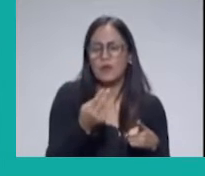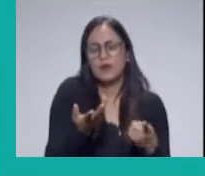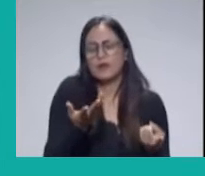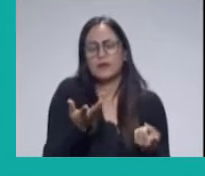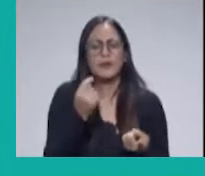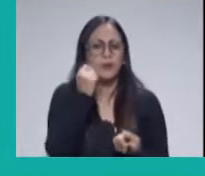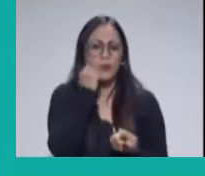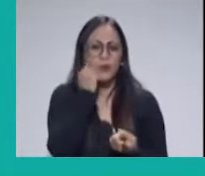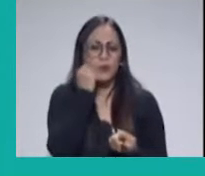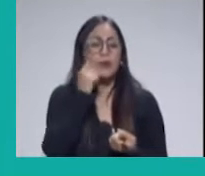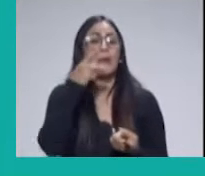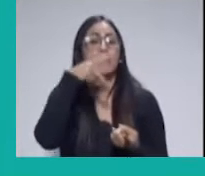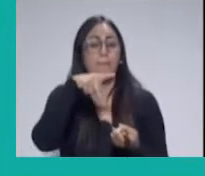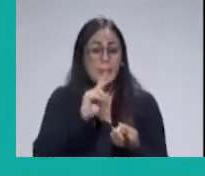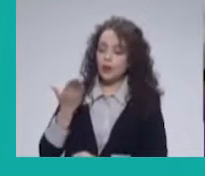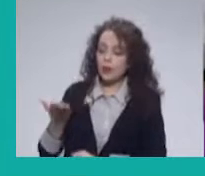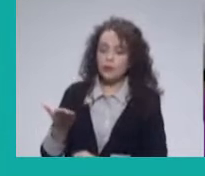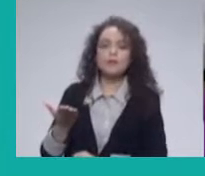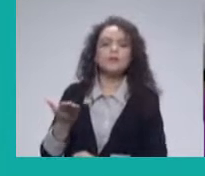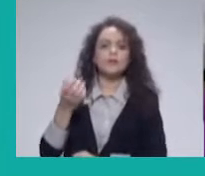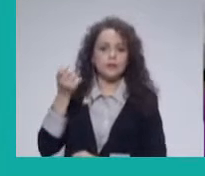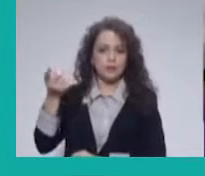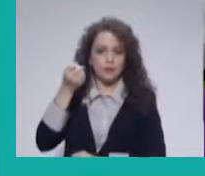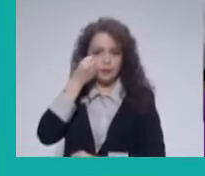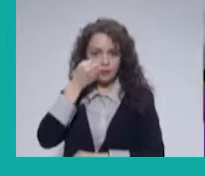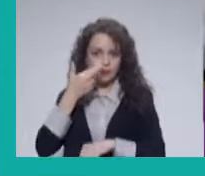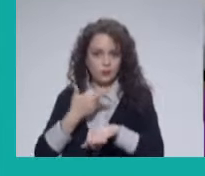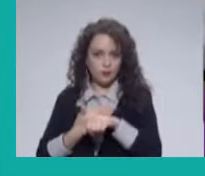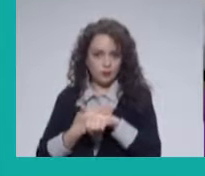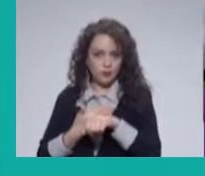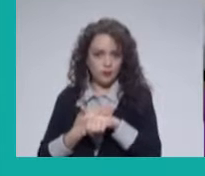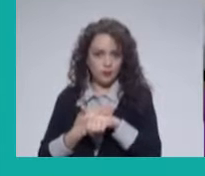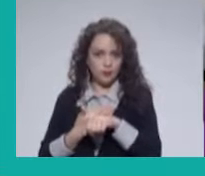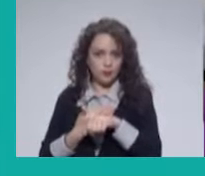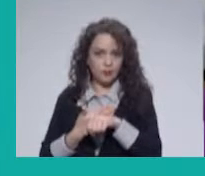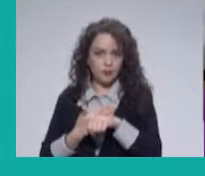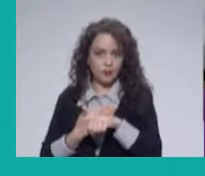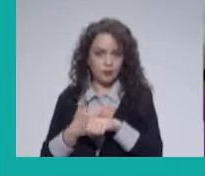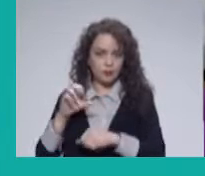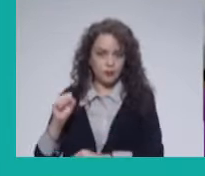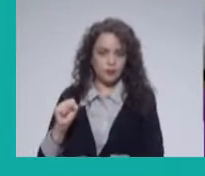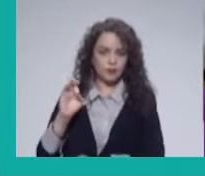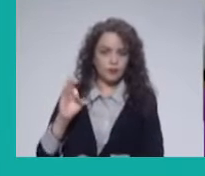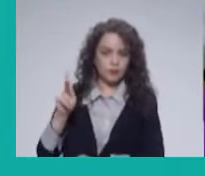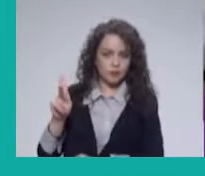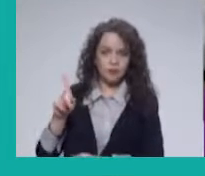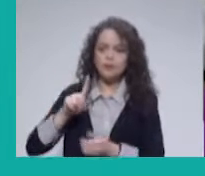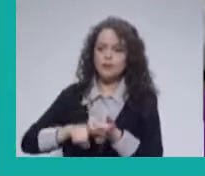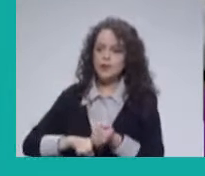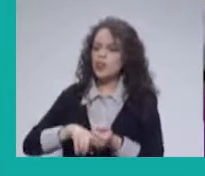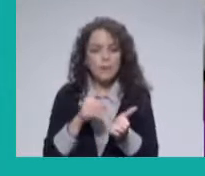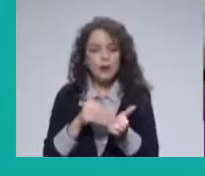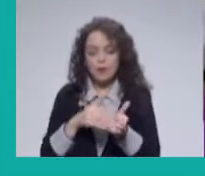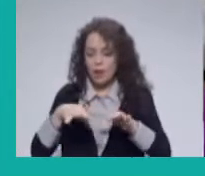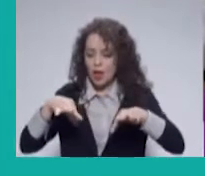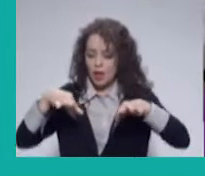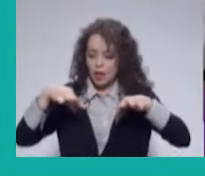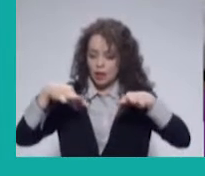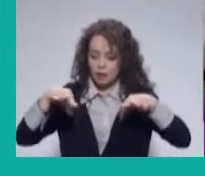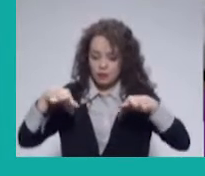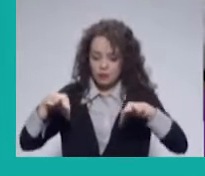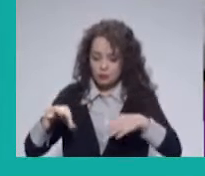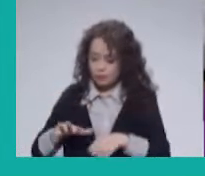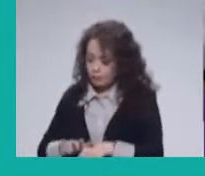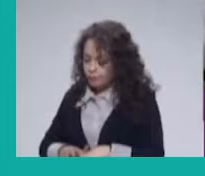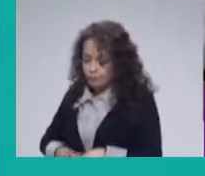Alguien le pidió a la Secretaría de la Función Pública todos los documentos que expresen, que